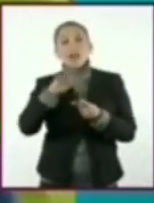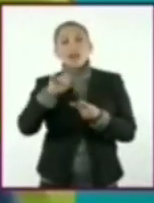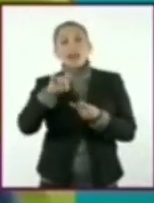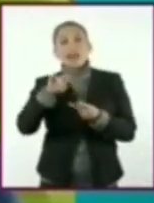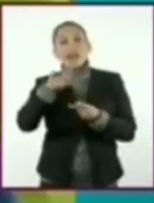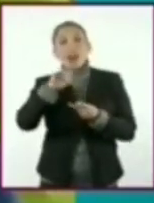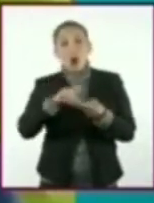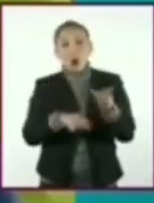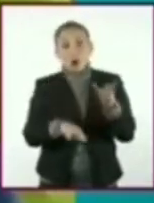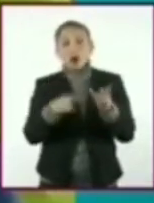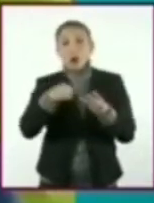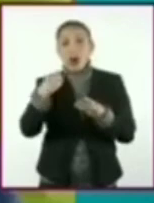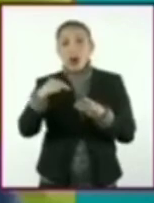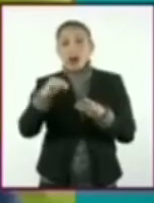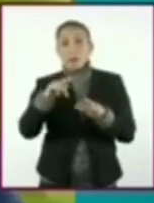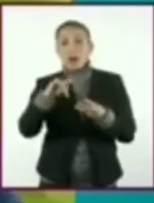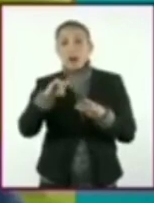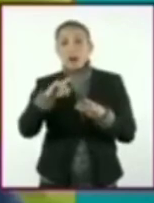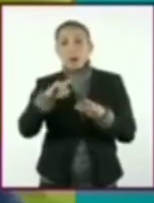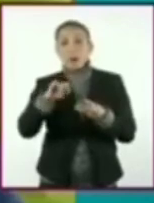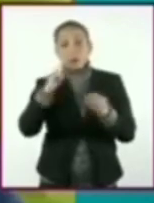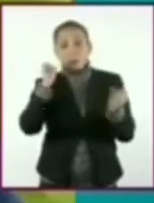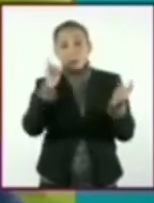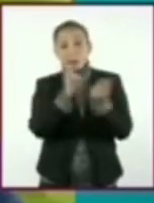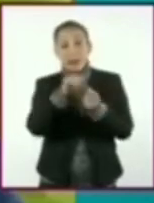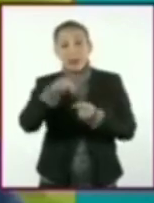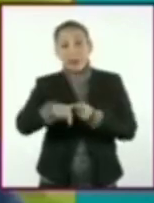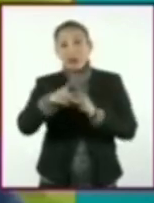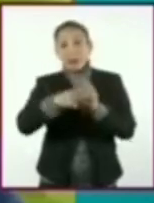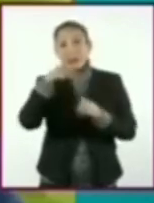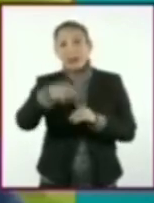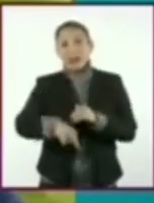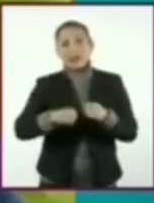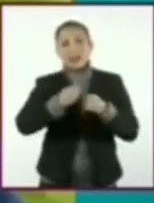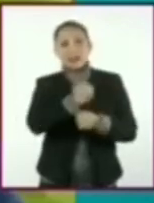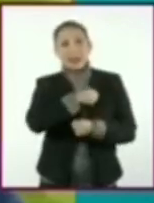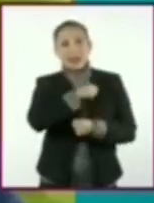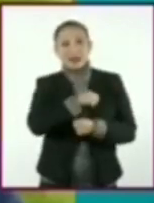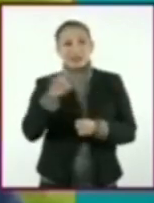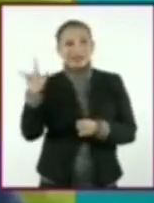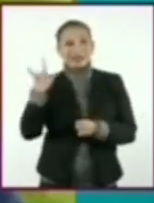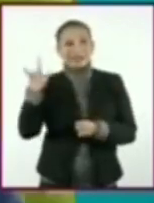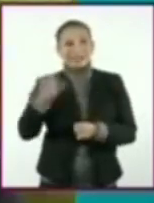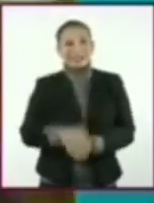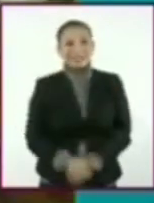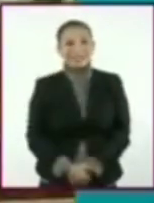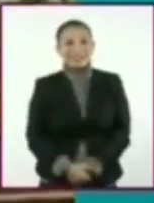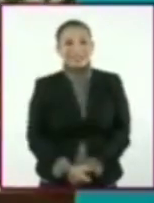Federico Gagiola. Soy Ana Paula Domínguez, nos encontramos pronto en otra emisión de Vivir Sano.